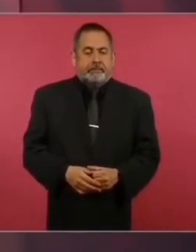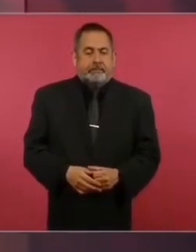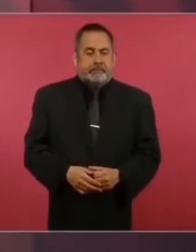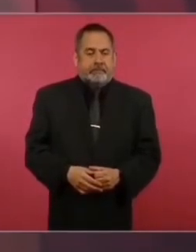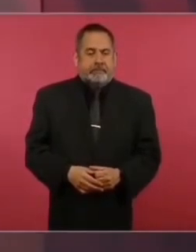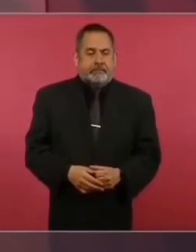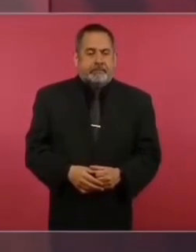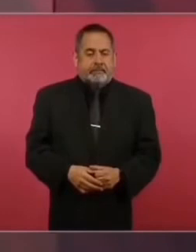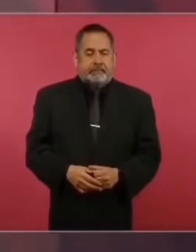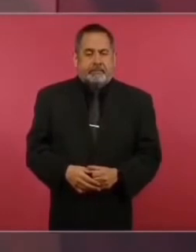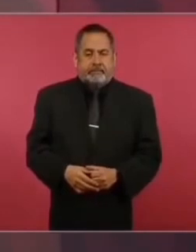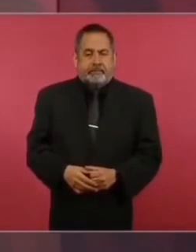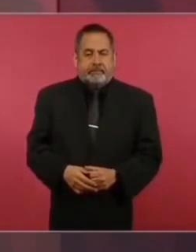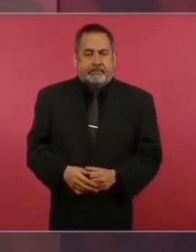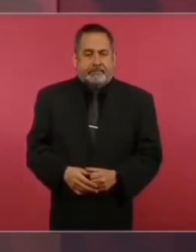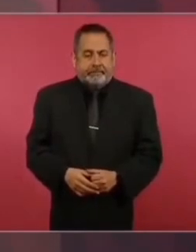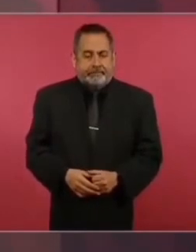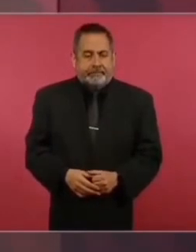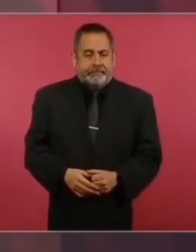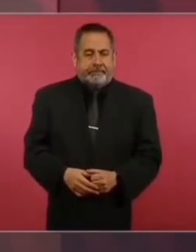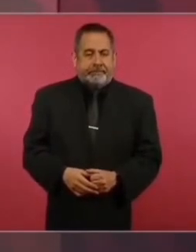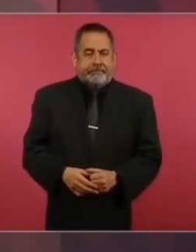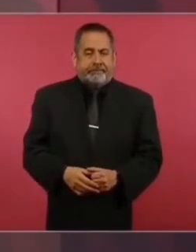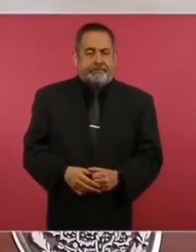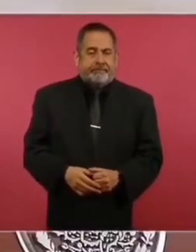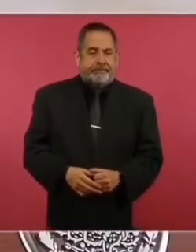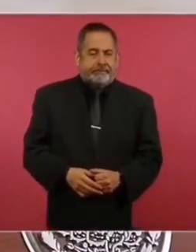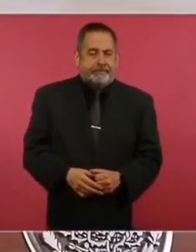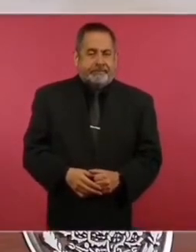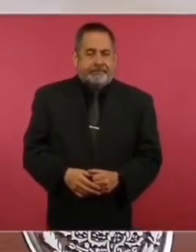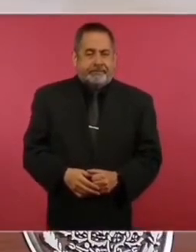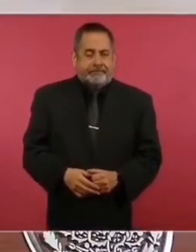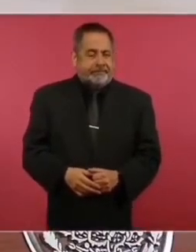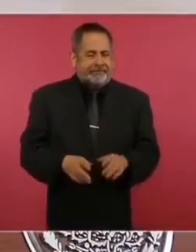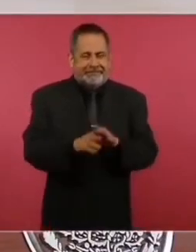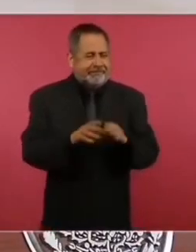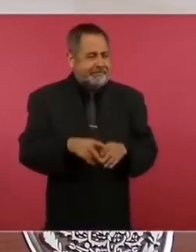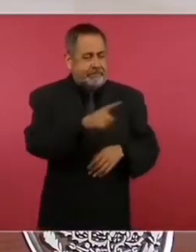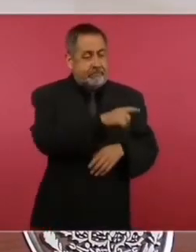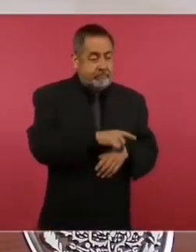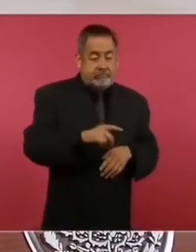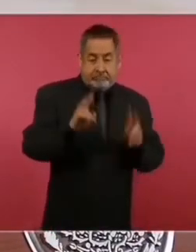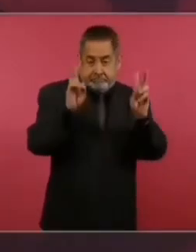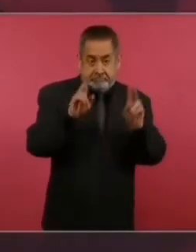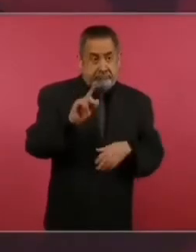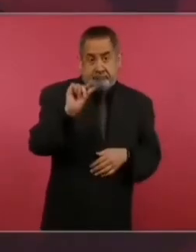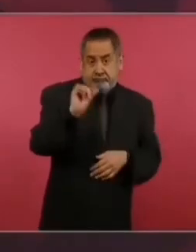va a haber un periodismo profesional